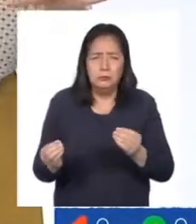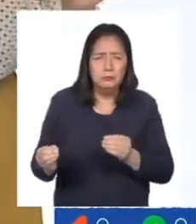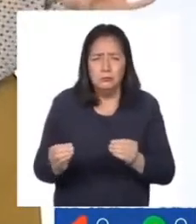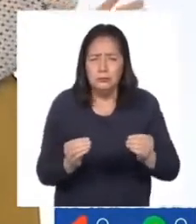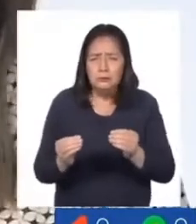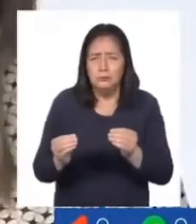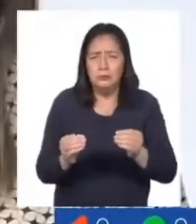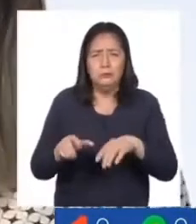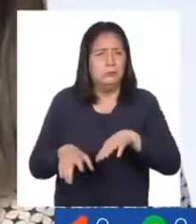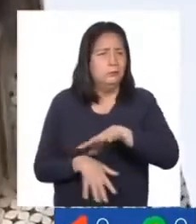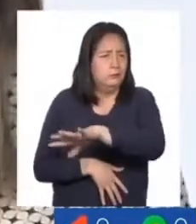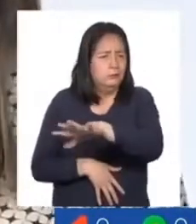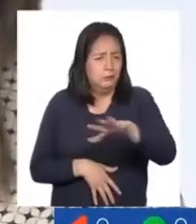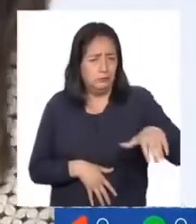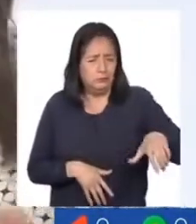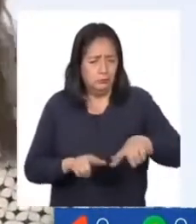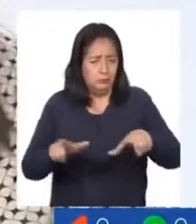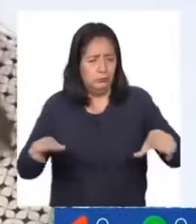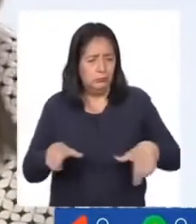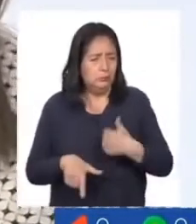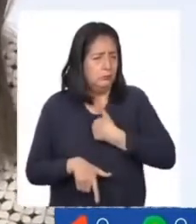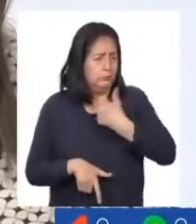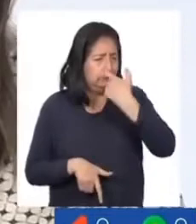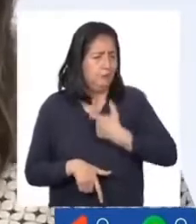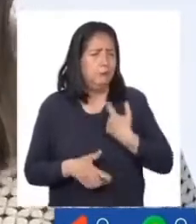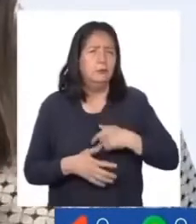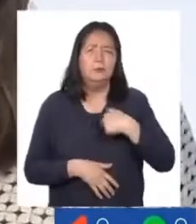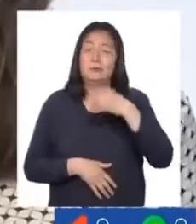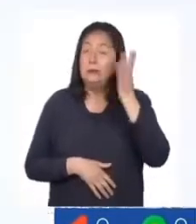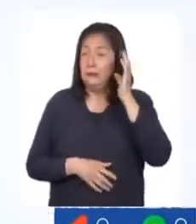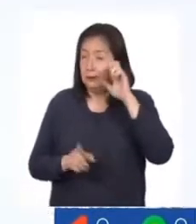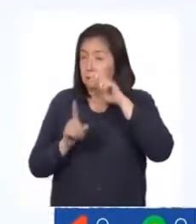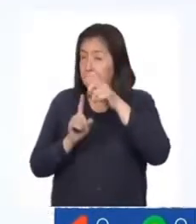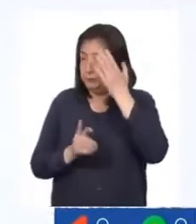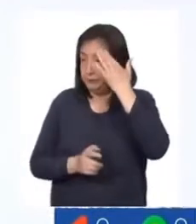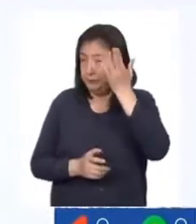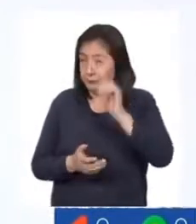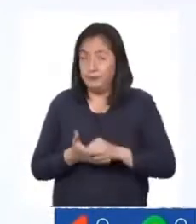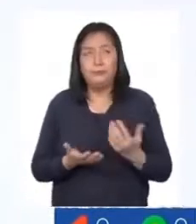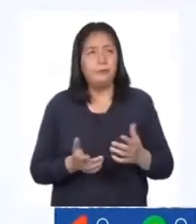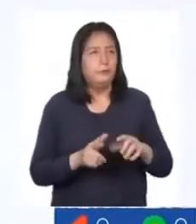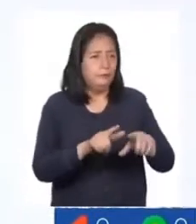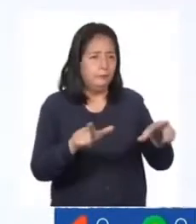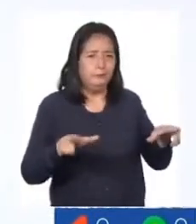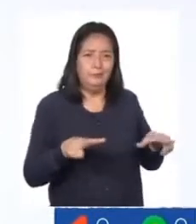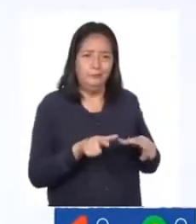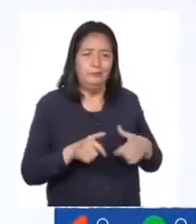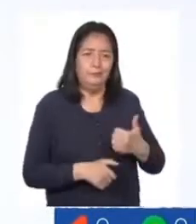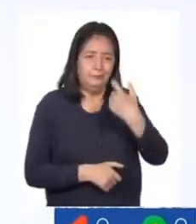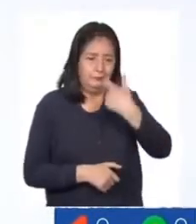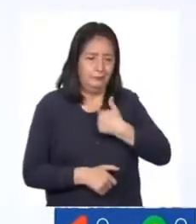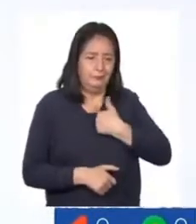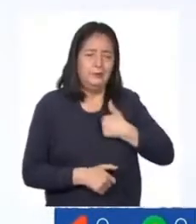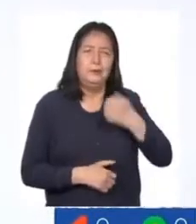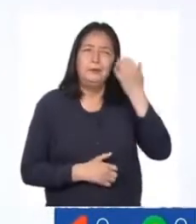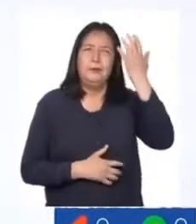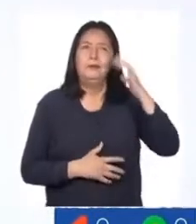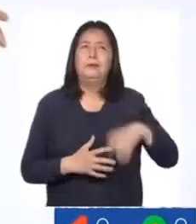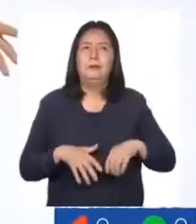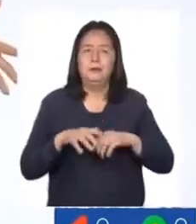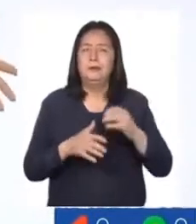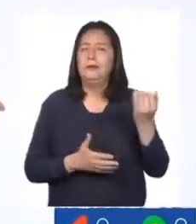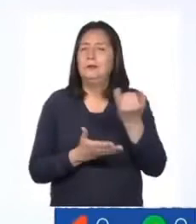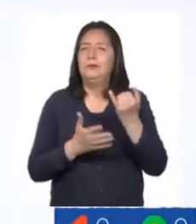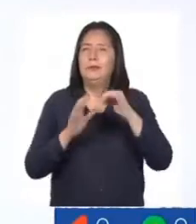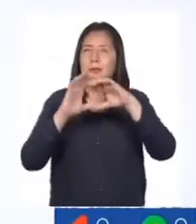en nuestro espacio personal? Para descubrirlo, les cuento que nuestro espacio personal es aquel espacio imaginario que